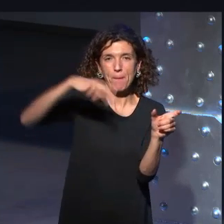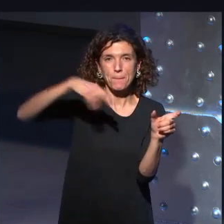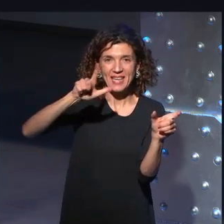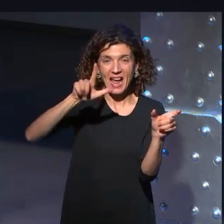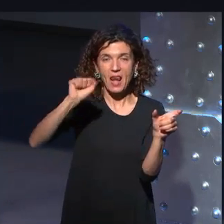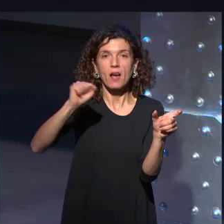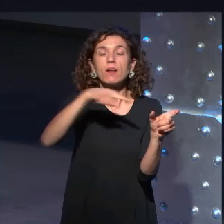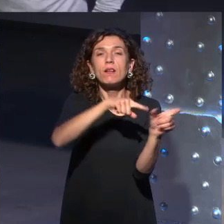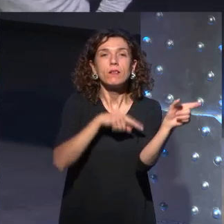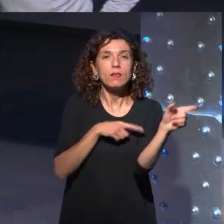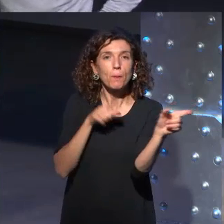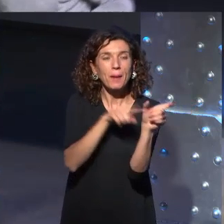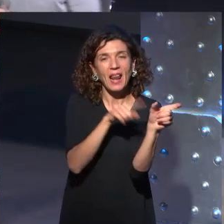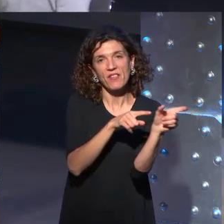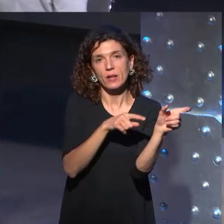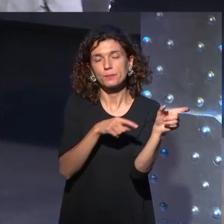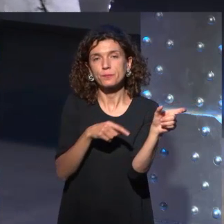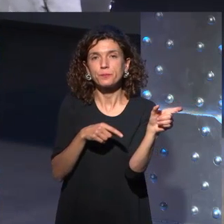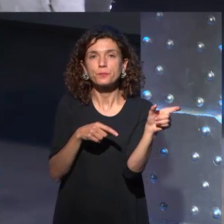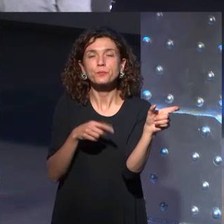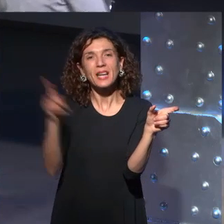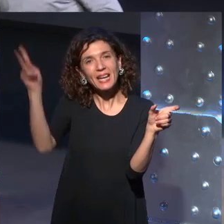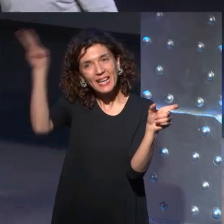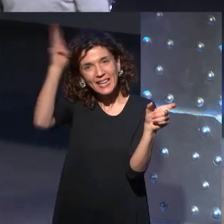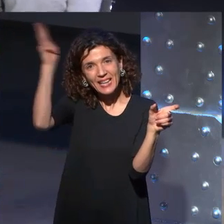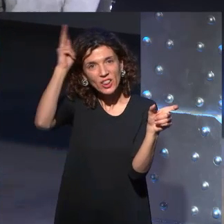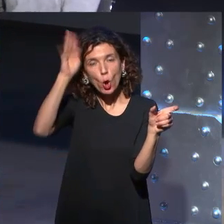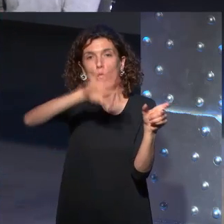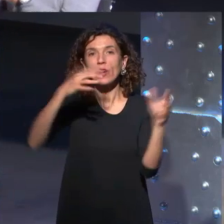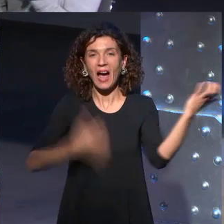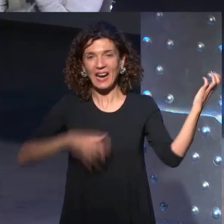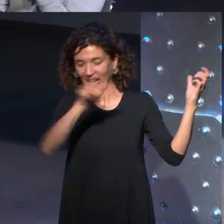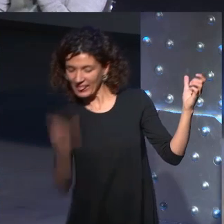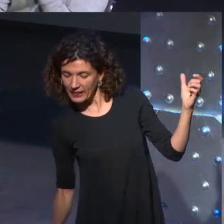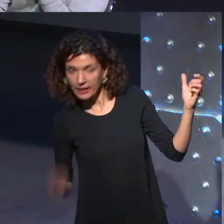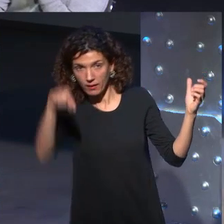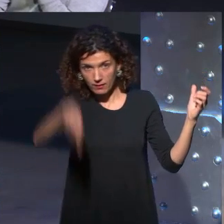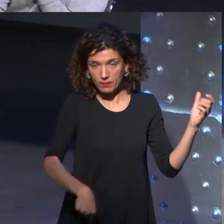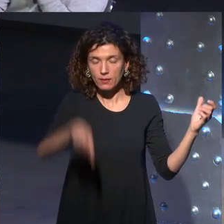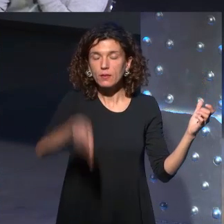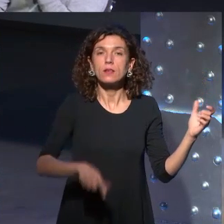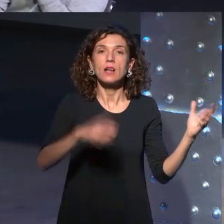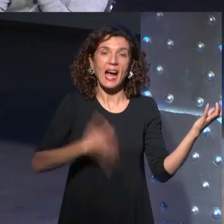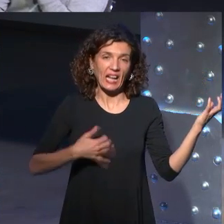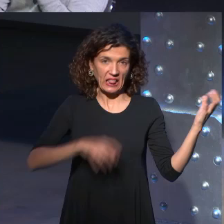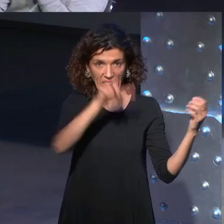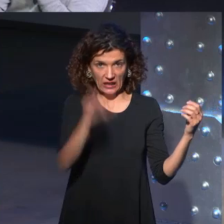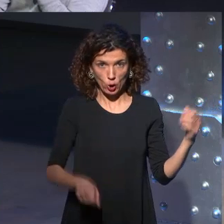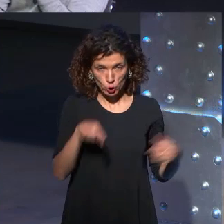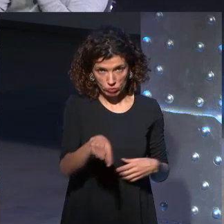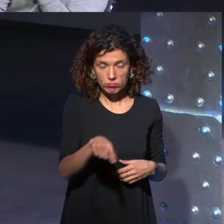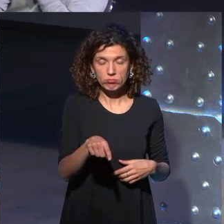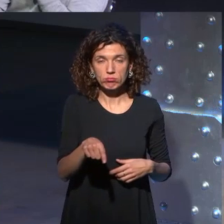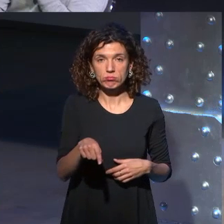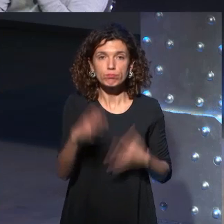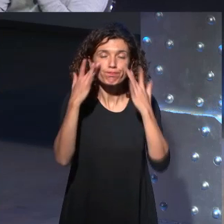Es una palabra de los indios de la Patagonia. o de los nativos argentinos, para ser más políticamente